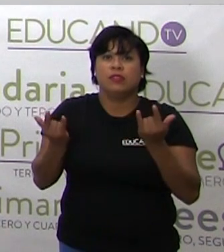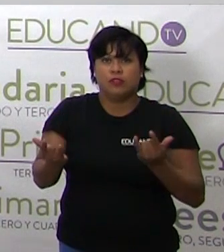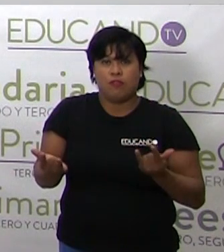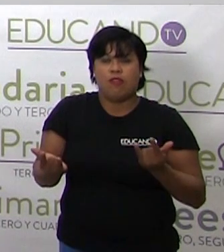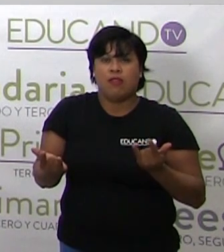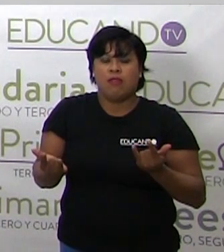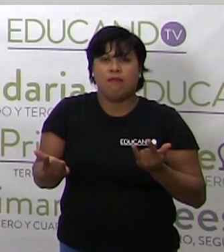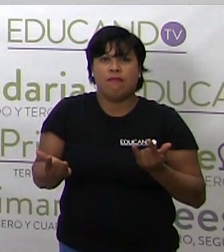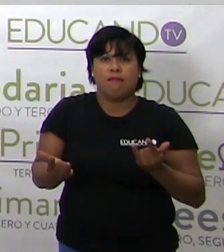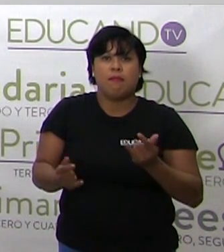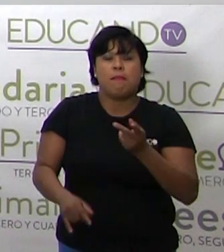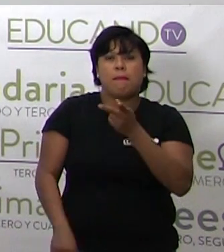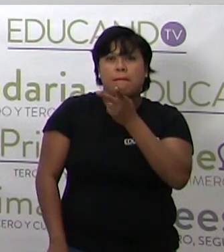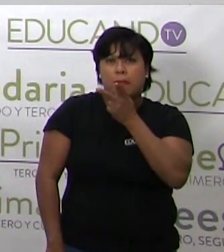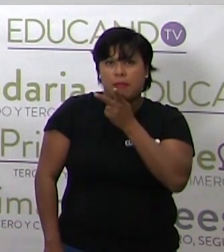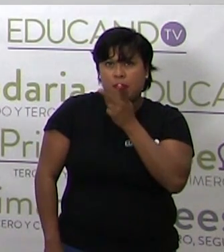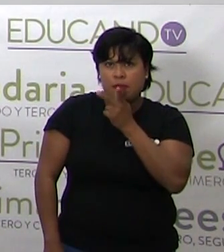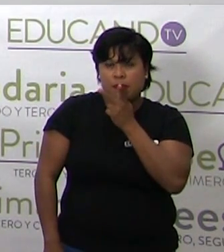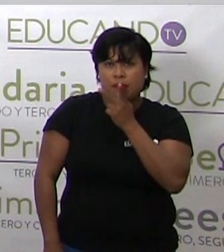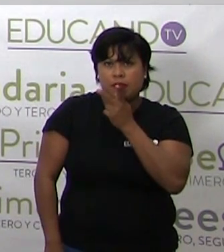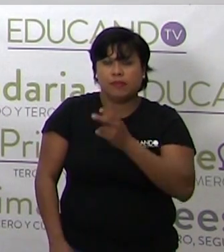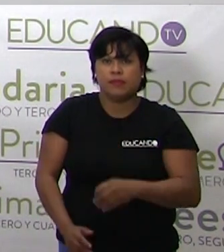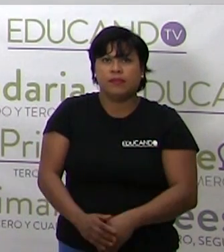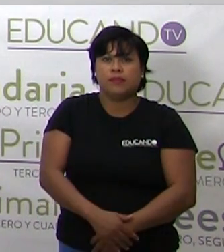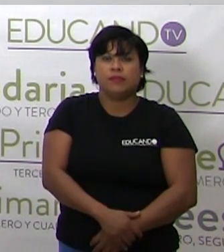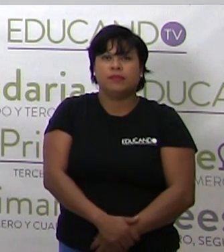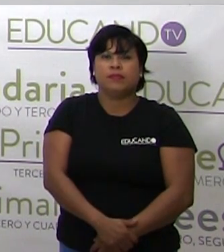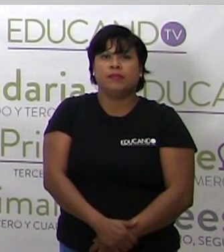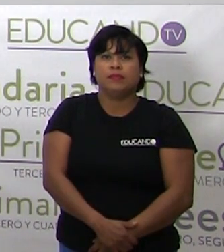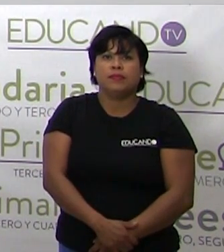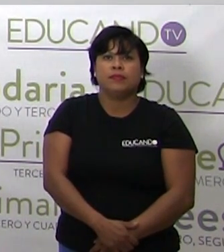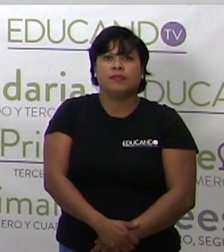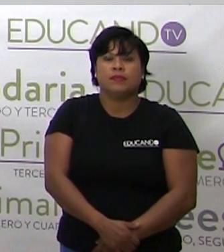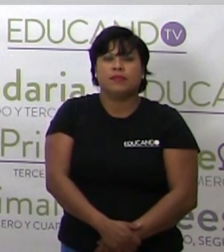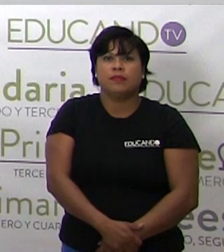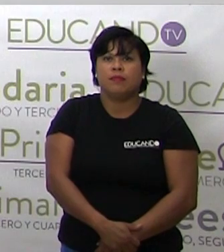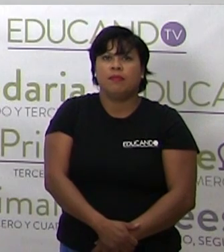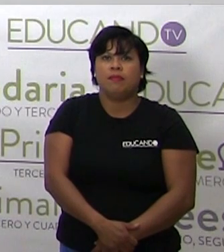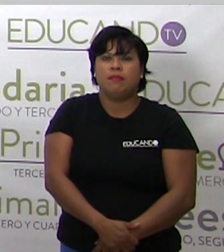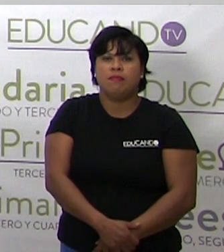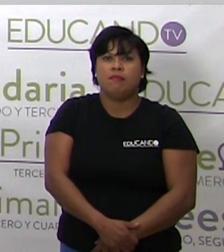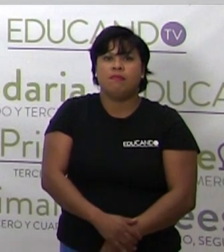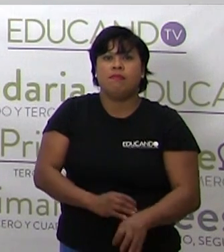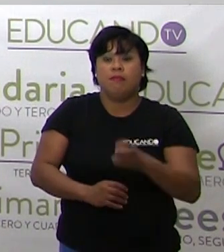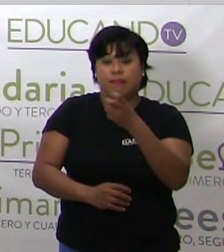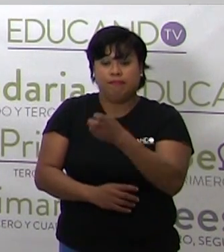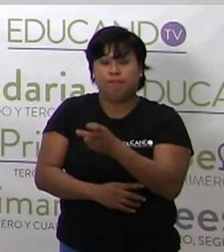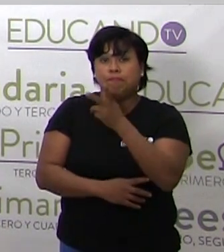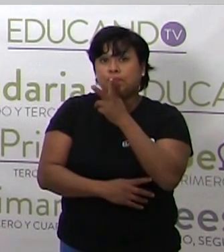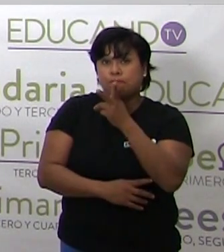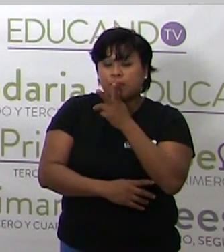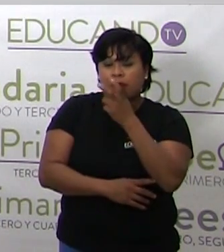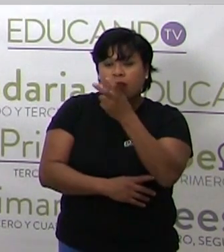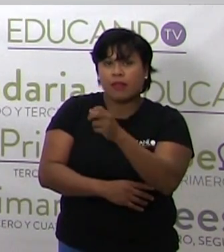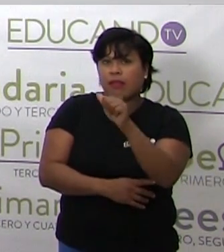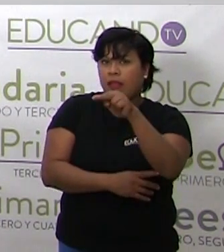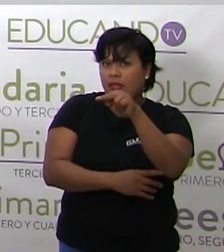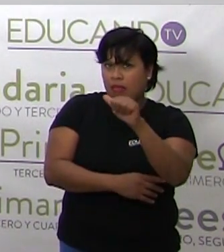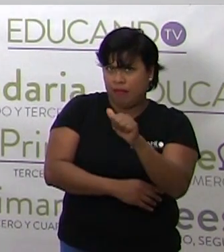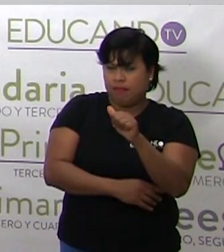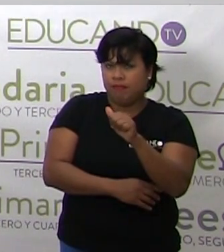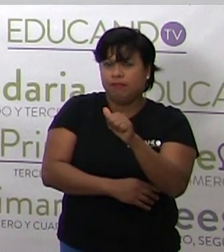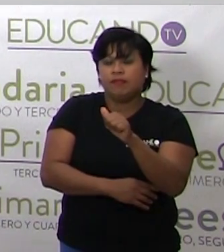y aparece el padre, ¿verdad? El padre de